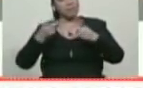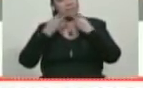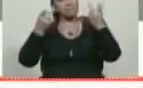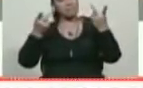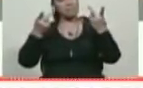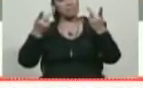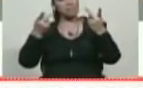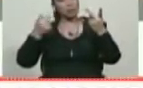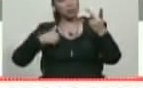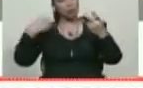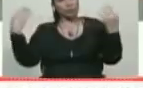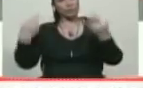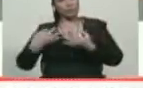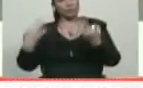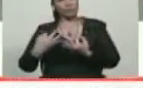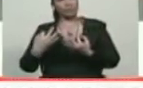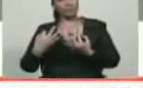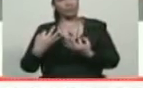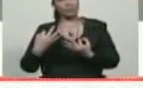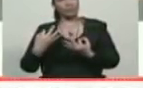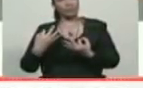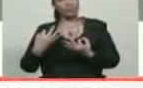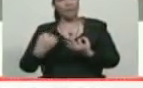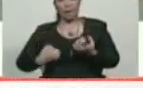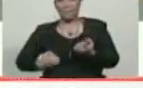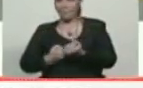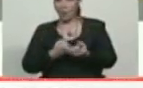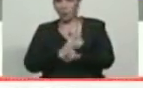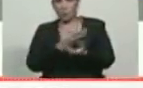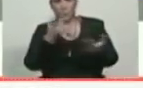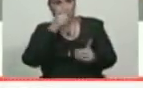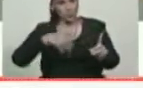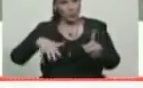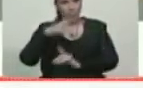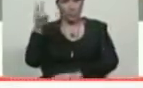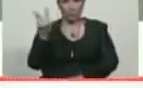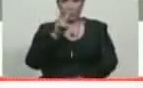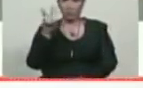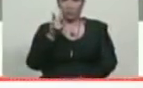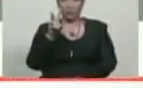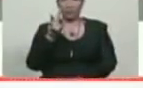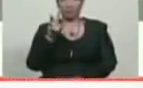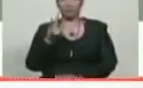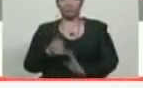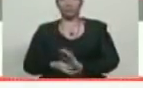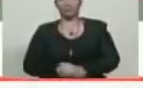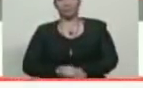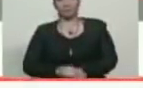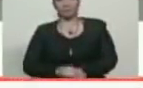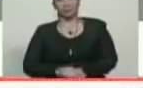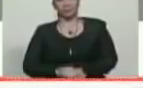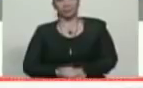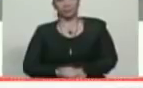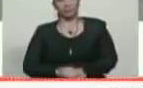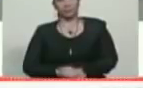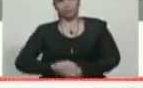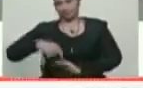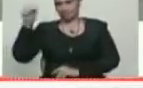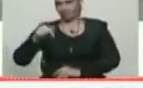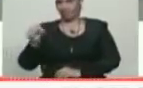yo estoy seguro que con esto contamos con el apoyo de todo el pueblo de Venezuela, el pueblo noble de Venezuela.